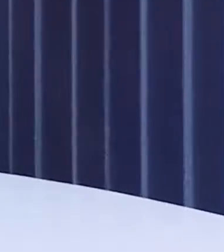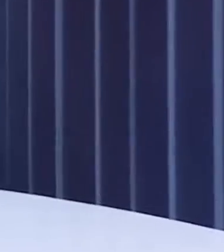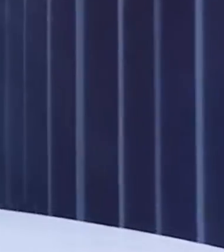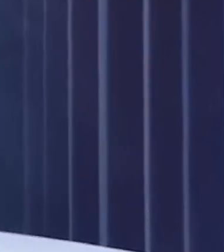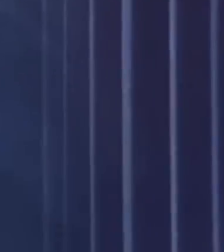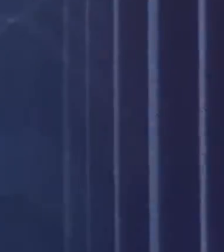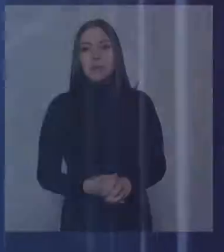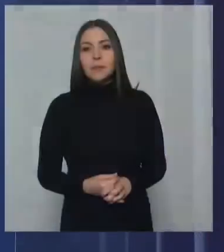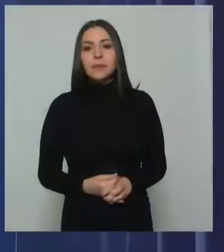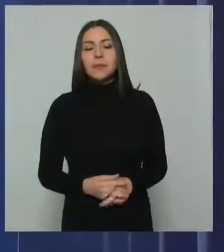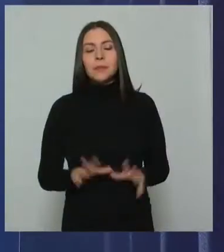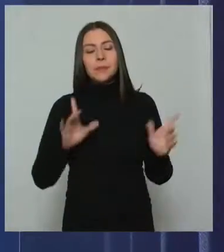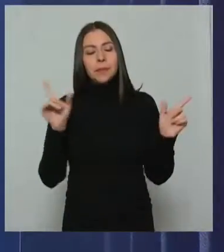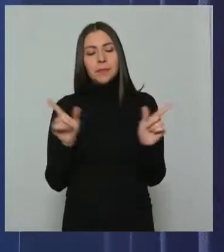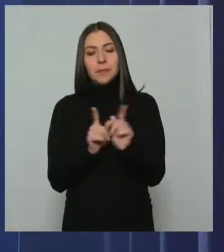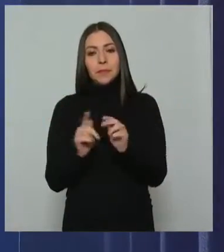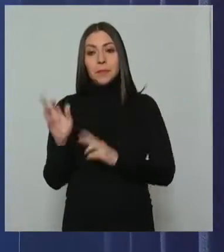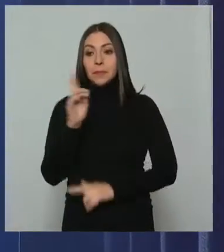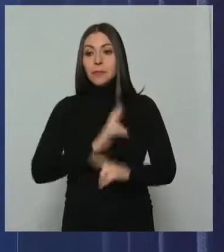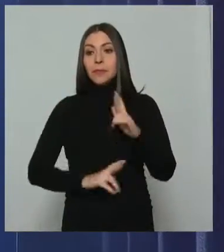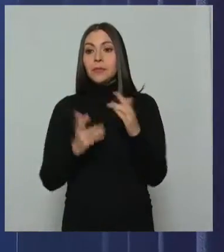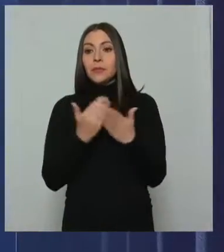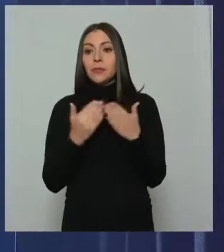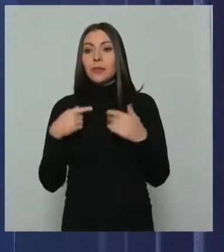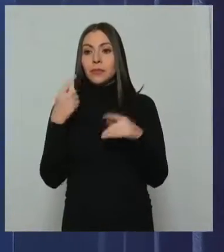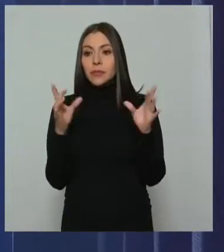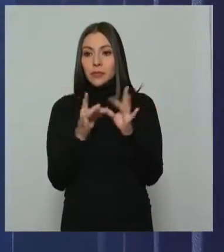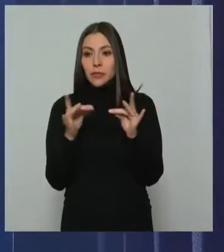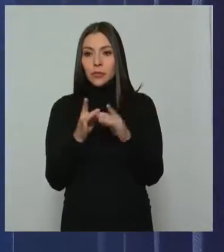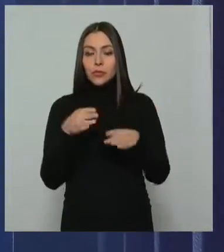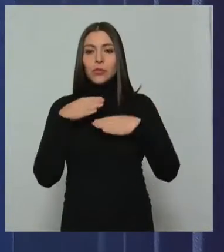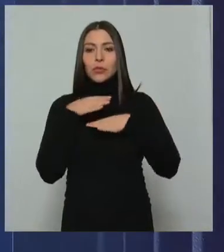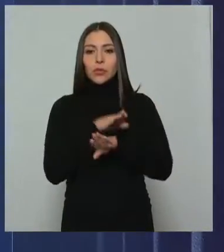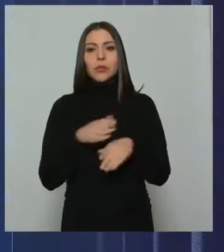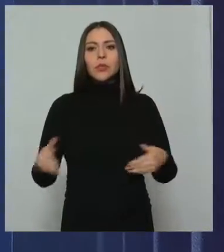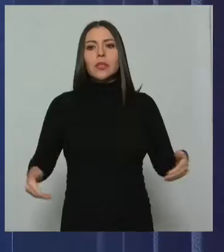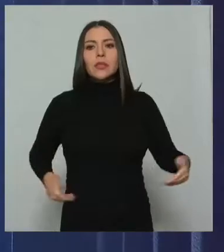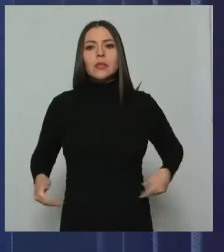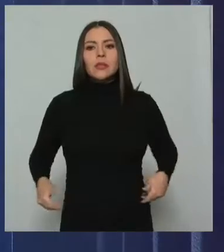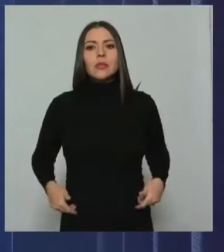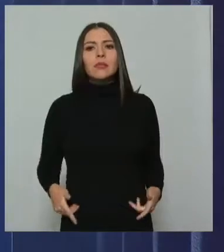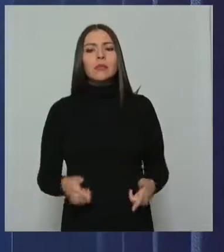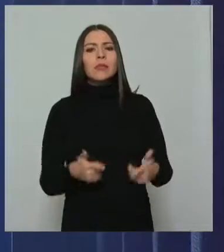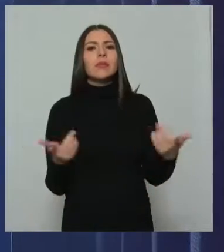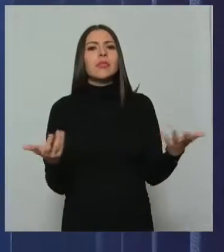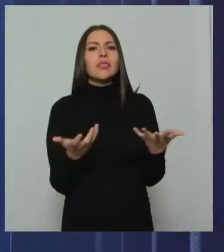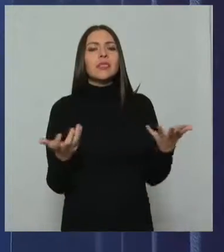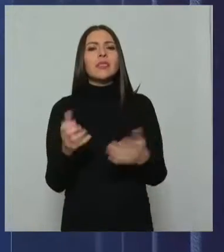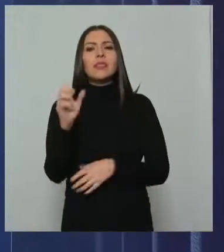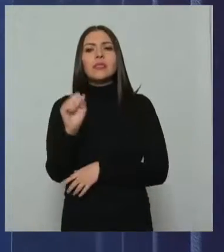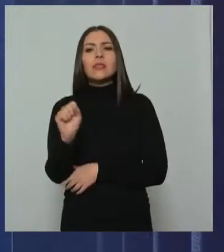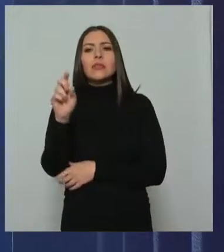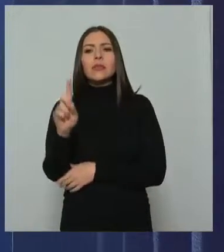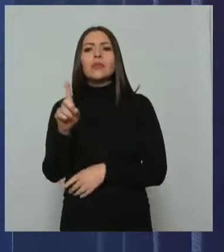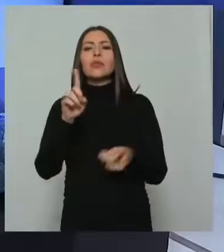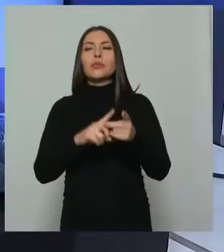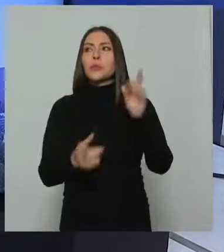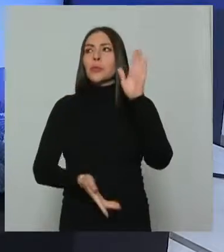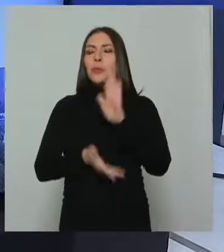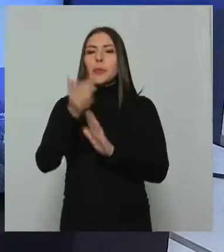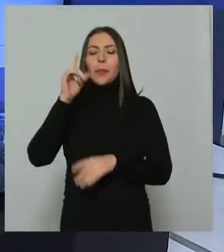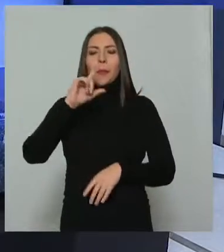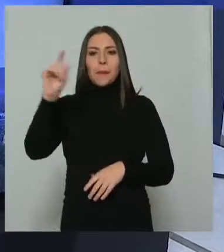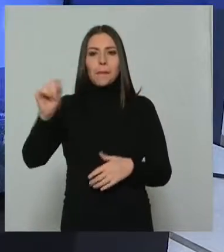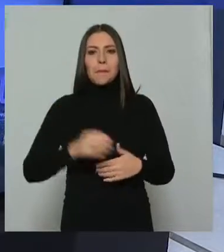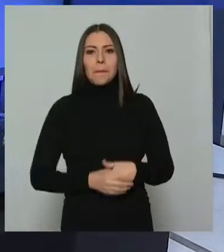Estamos de vuelta en Agenda y Contexto y estamos hablando de teatro, a dónde ir, qué hacer este fin de semana. Mario Ficacci, bueno, a ver, el